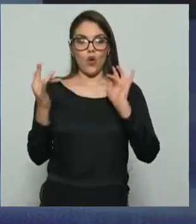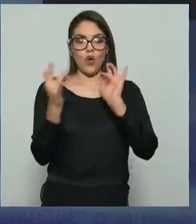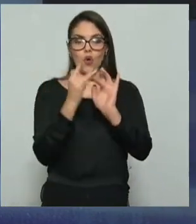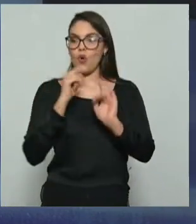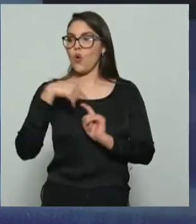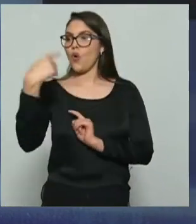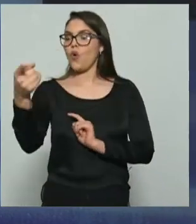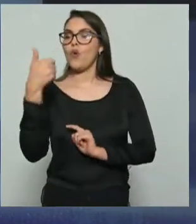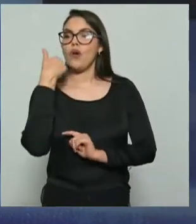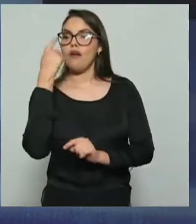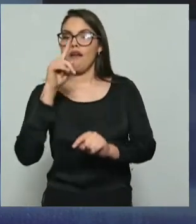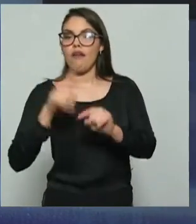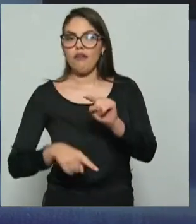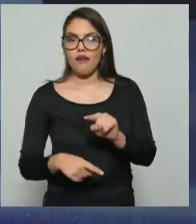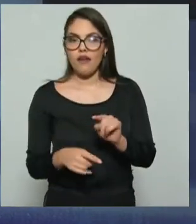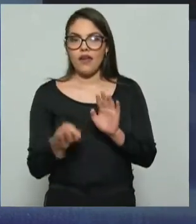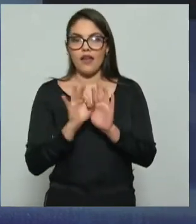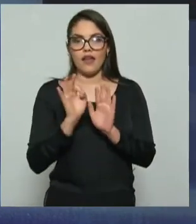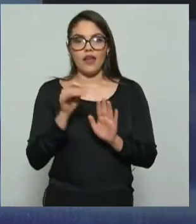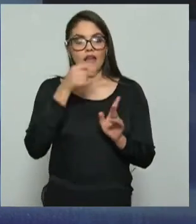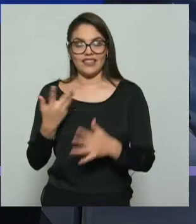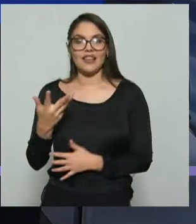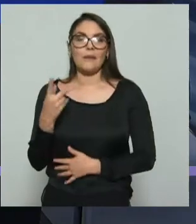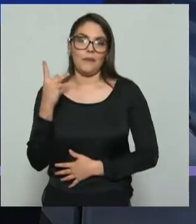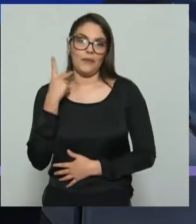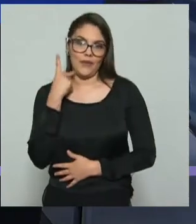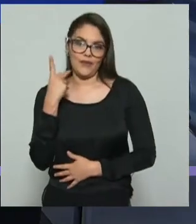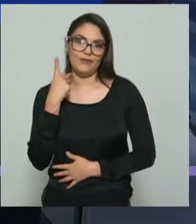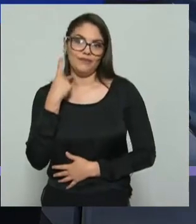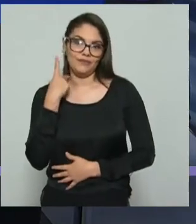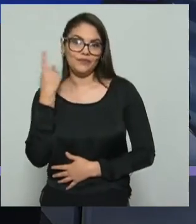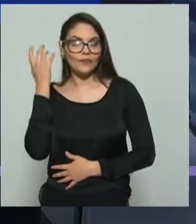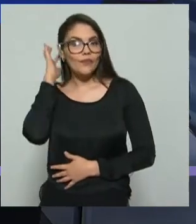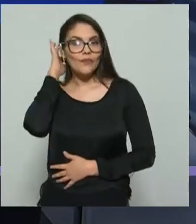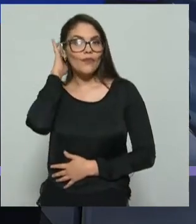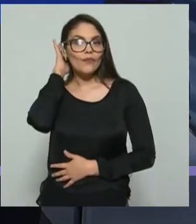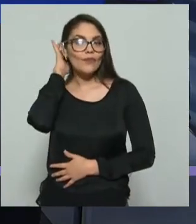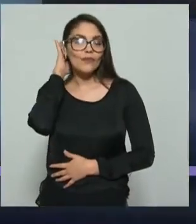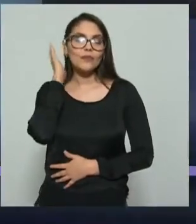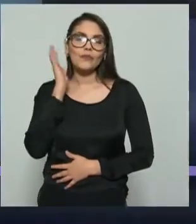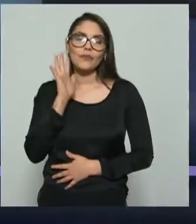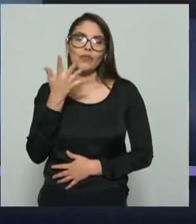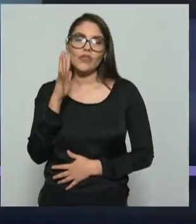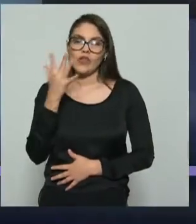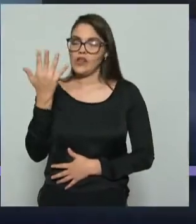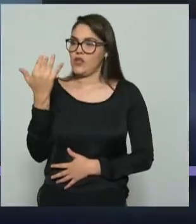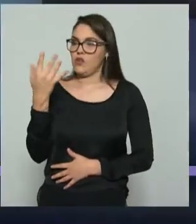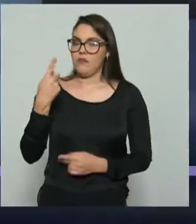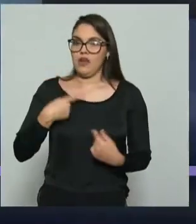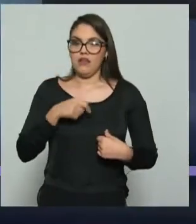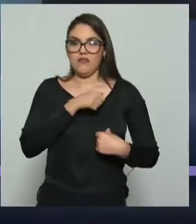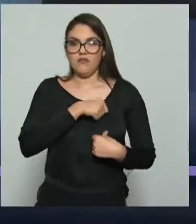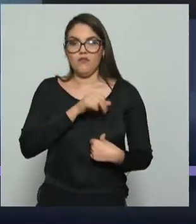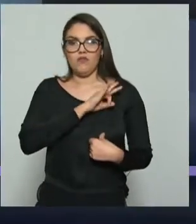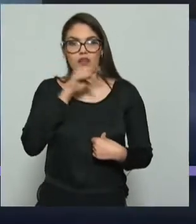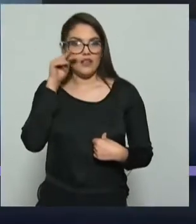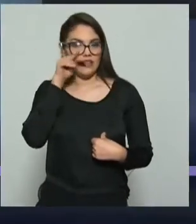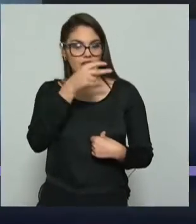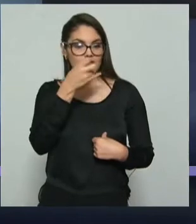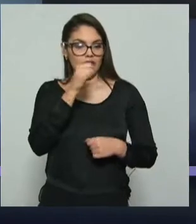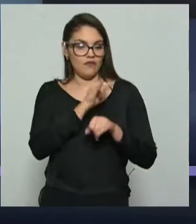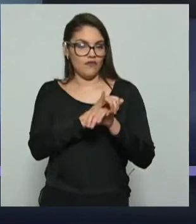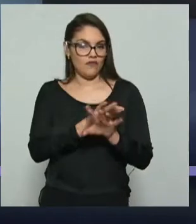es distribuir a cada uno de los jueces, magistrados, vocales, etcétera, o sea, fíjate, además ni siquiera fui la protagonista. El tema es